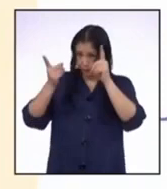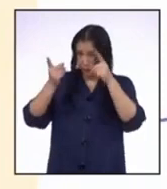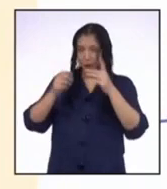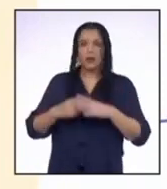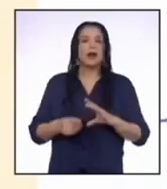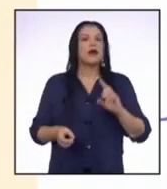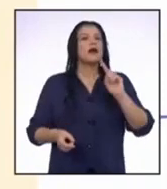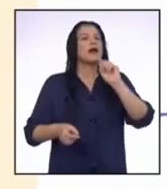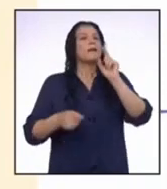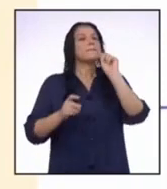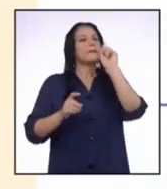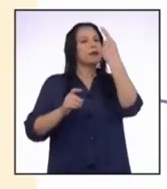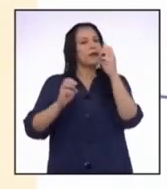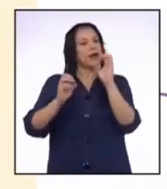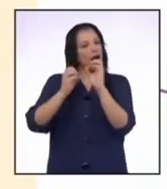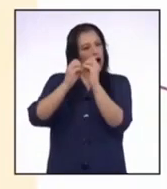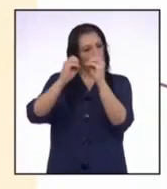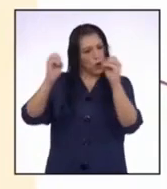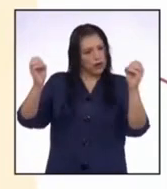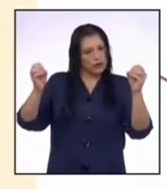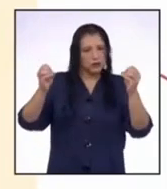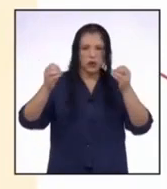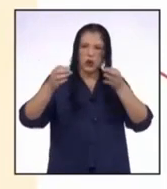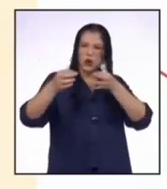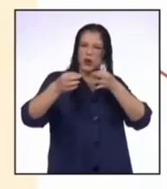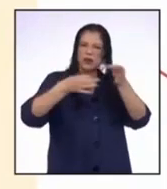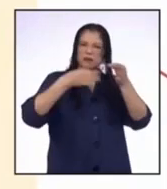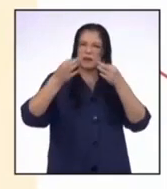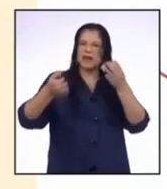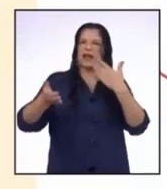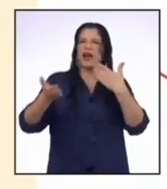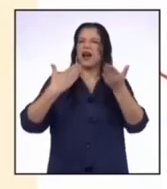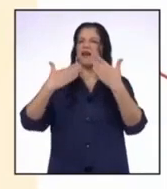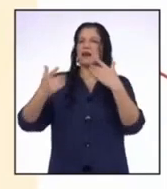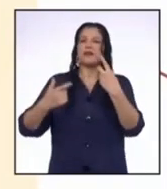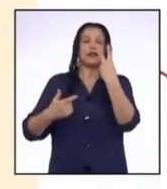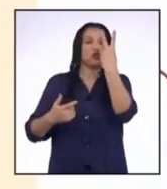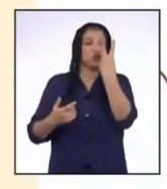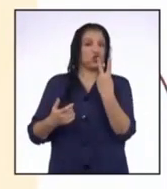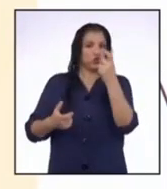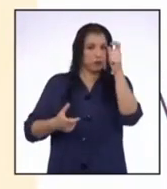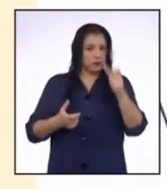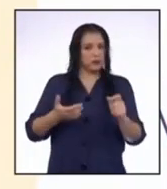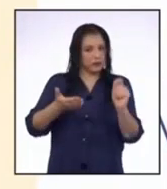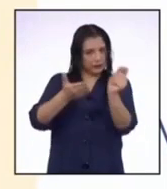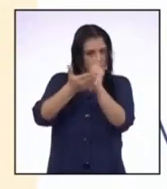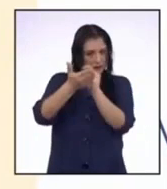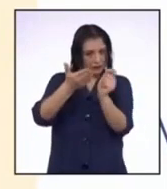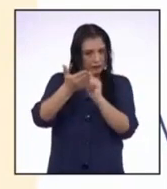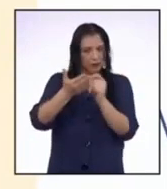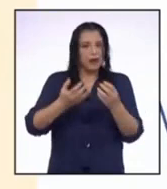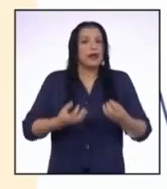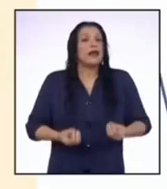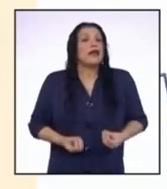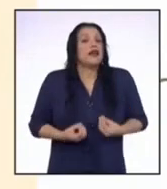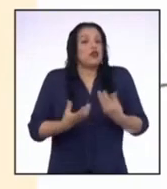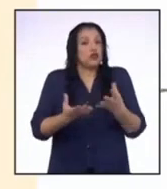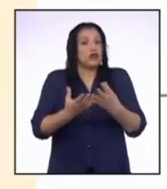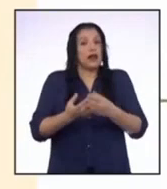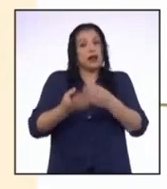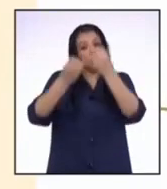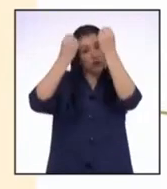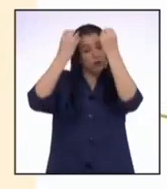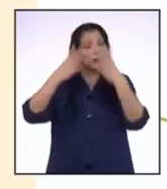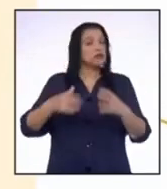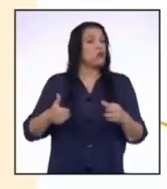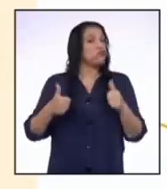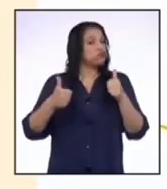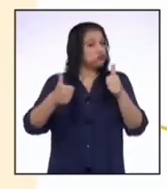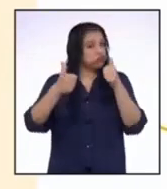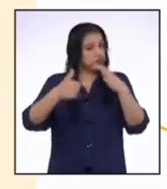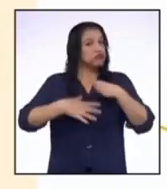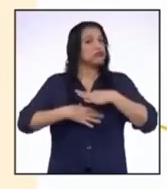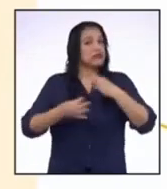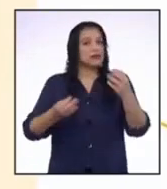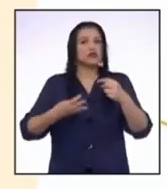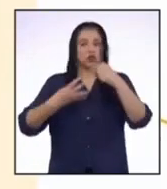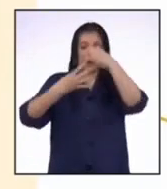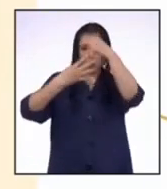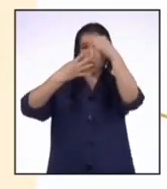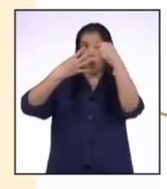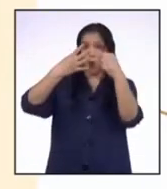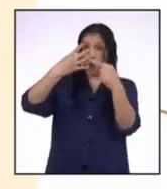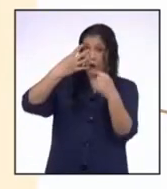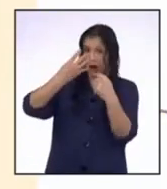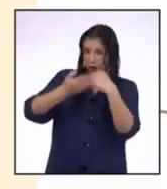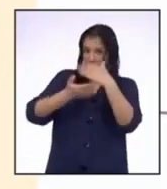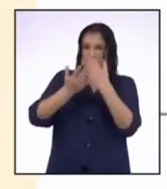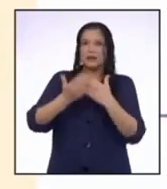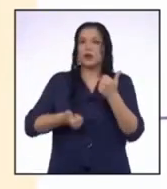la primera oración menciona a dos autores que nos proporcionan datos muy interesantes sobre 4 ramas